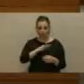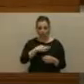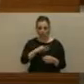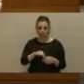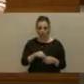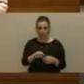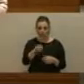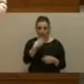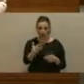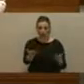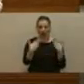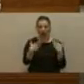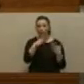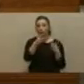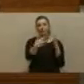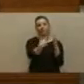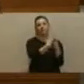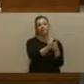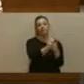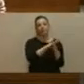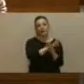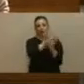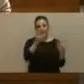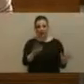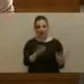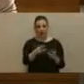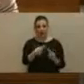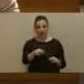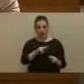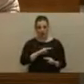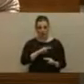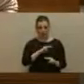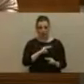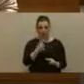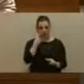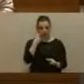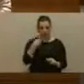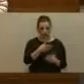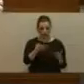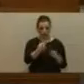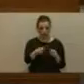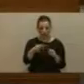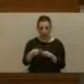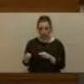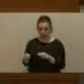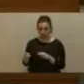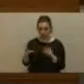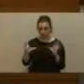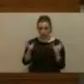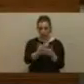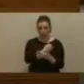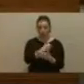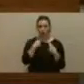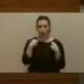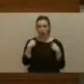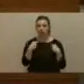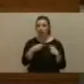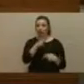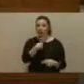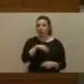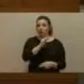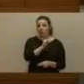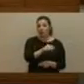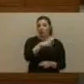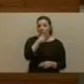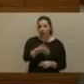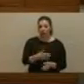le agradezco la concreción de la respuesta. Y verán ustedes, señorías, formulábamos esta pregunta